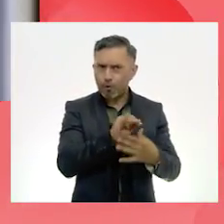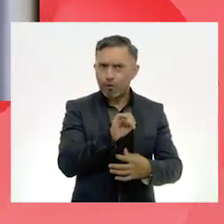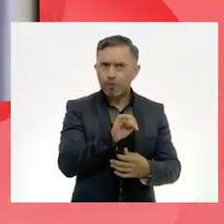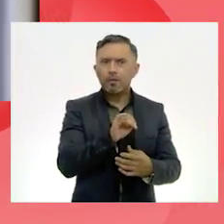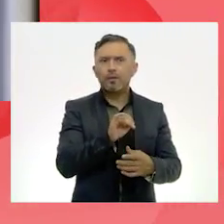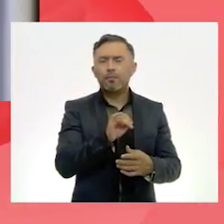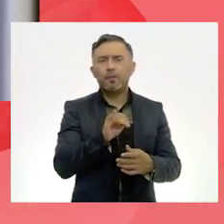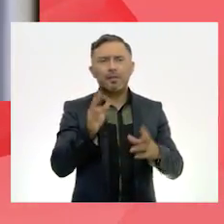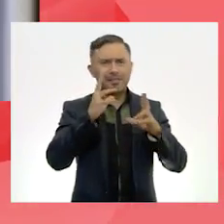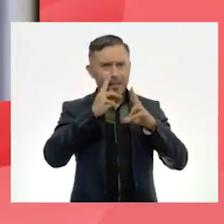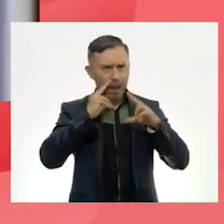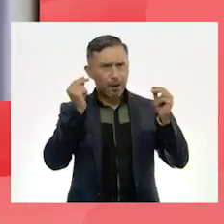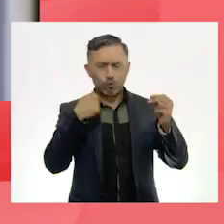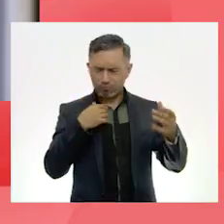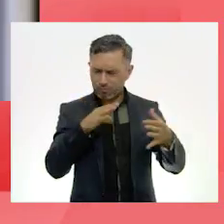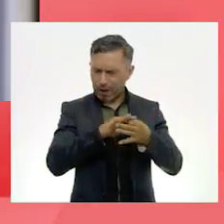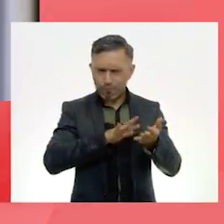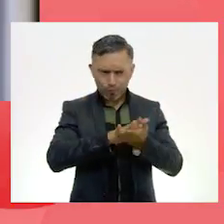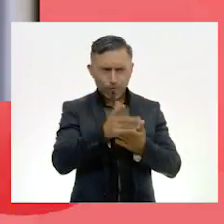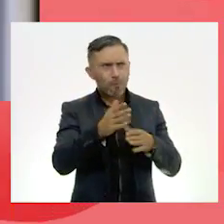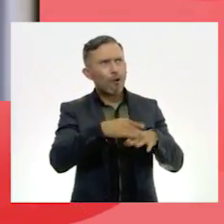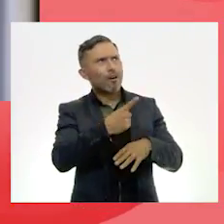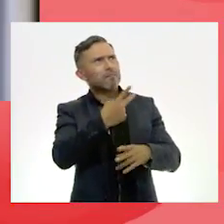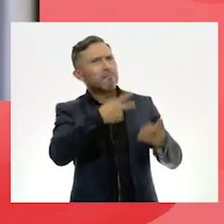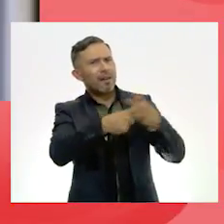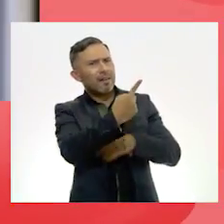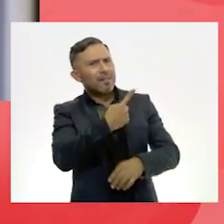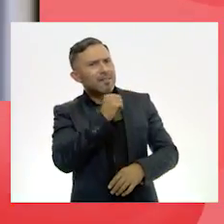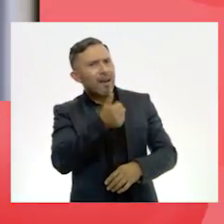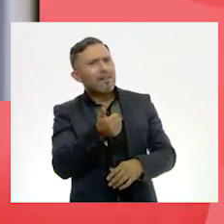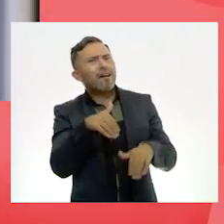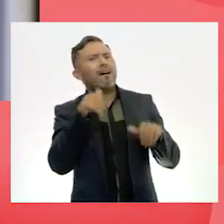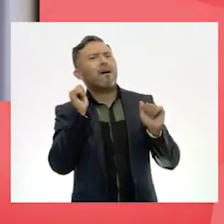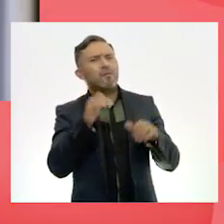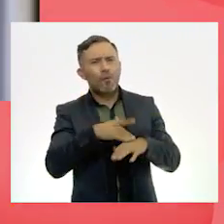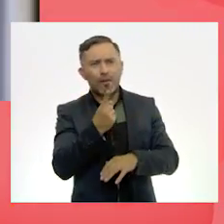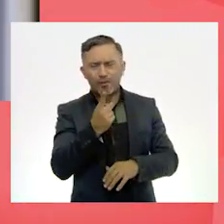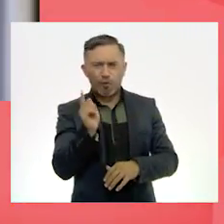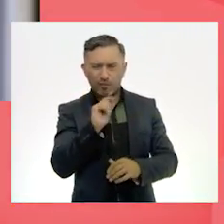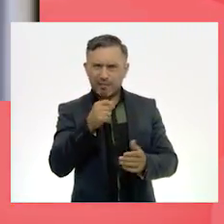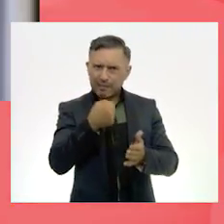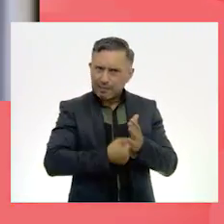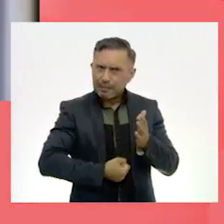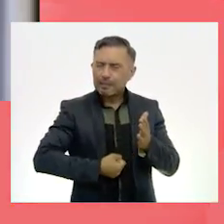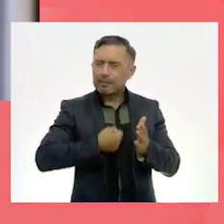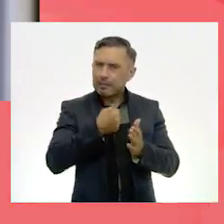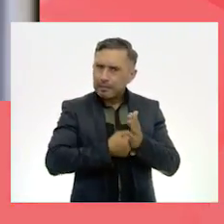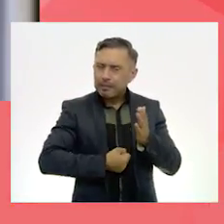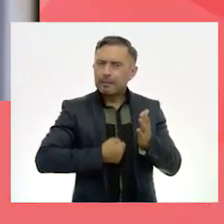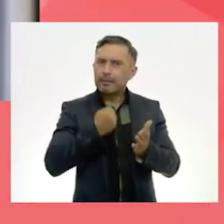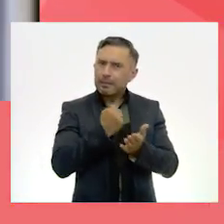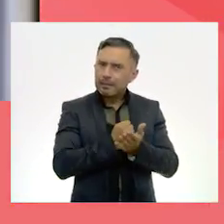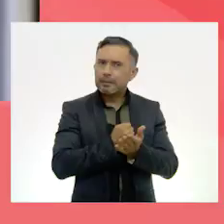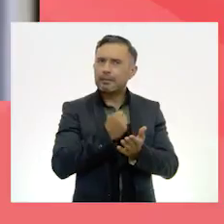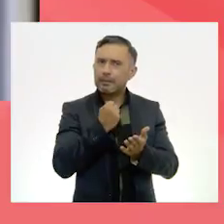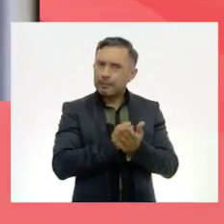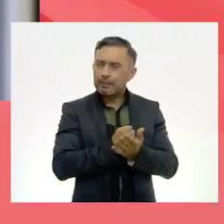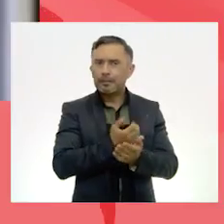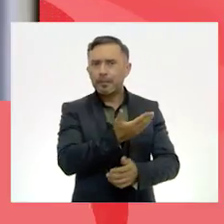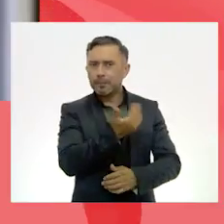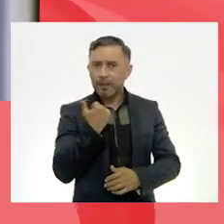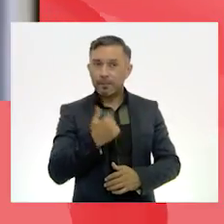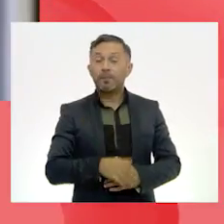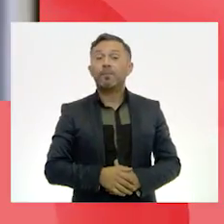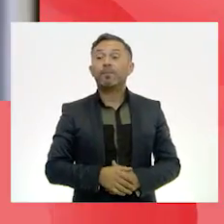casi zapatistas, ¿no? Entonces, ¿por qué no bajas, ¿no? de La Piedra Encimada? Y le insisten, y le insisten. Y